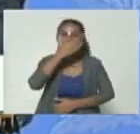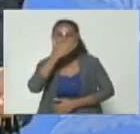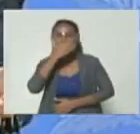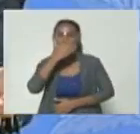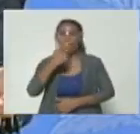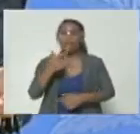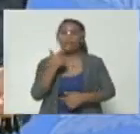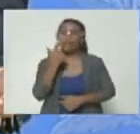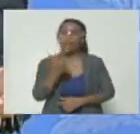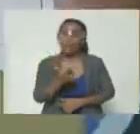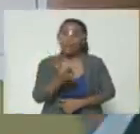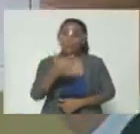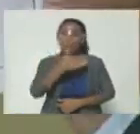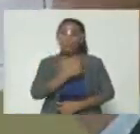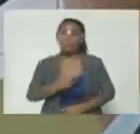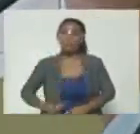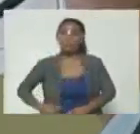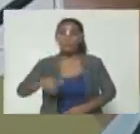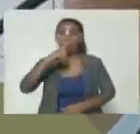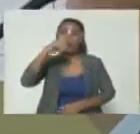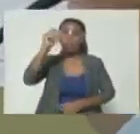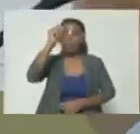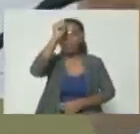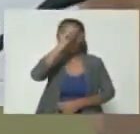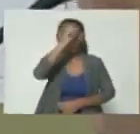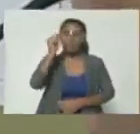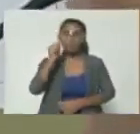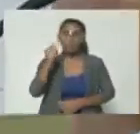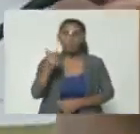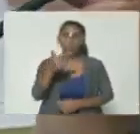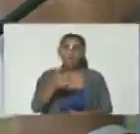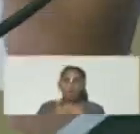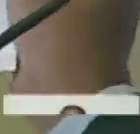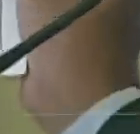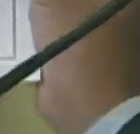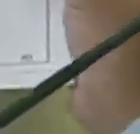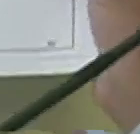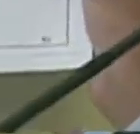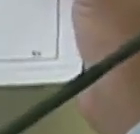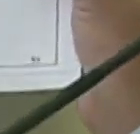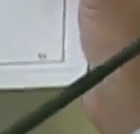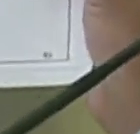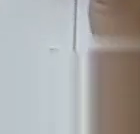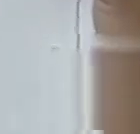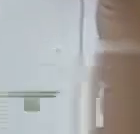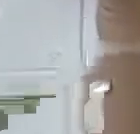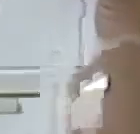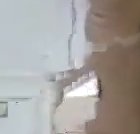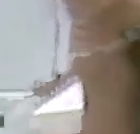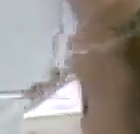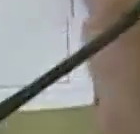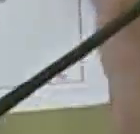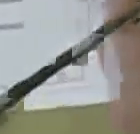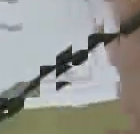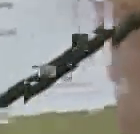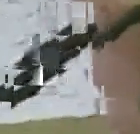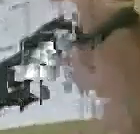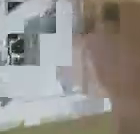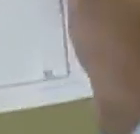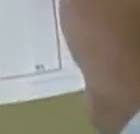lo dijo el presidente maduro el domingo el armamento que se le fue incautado a los terroristas a los delincuentes